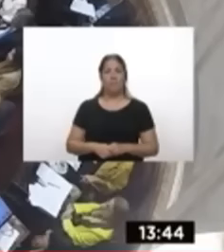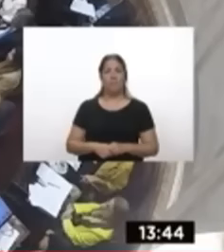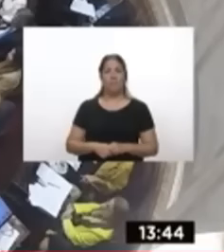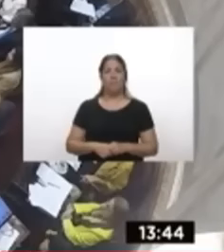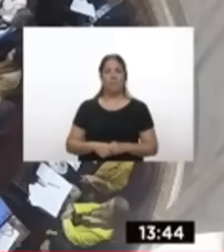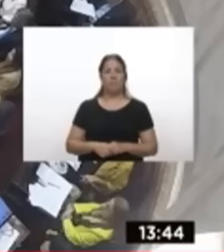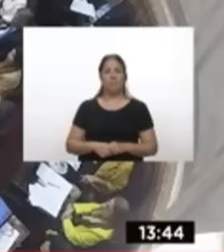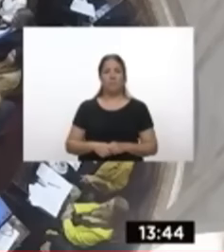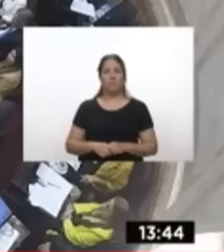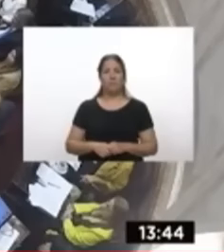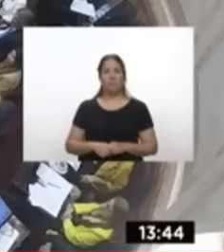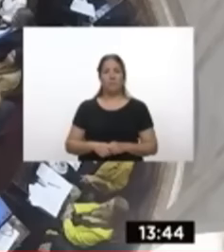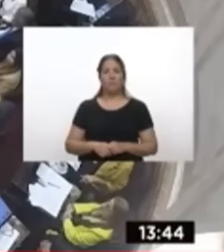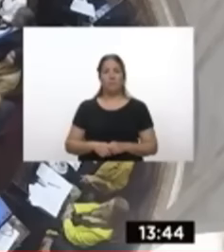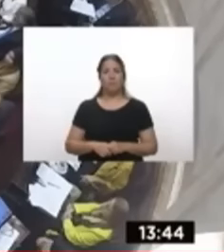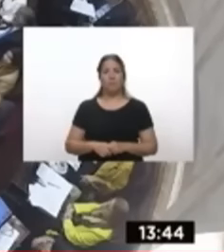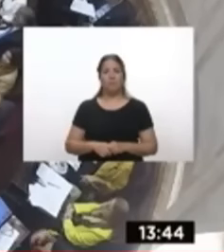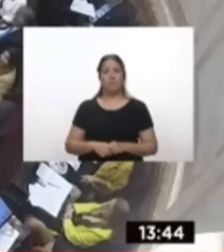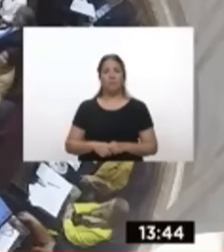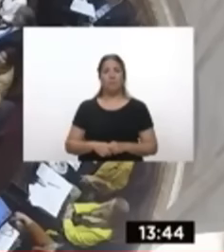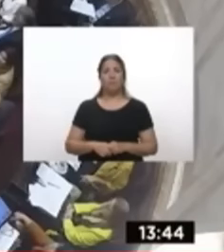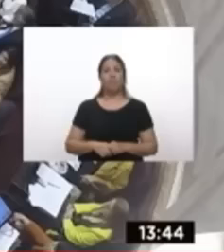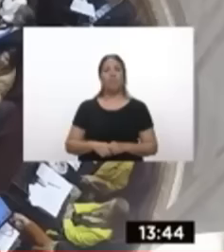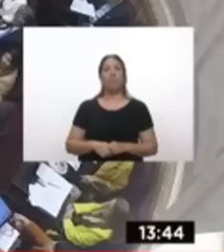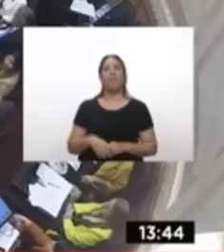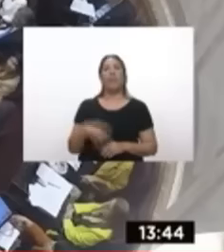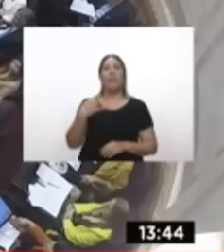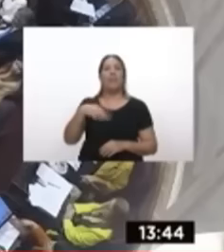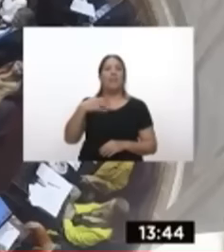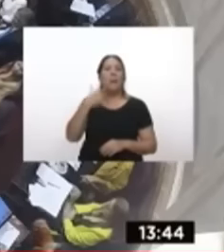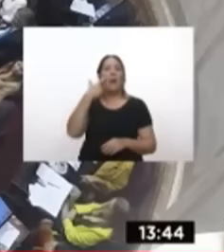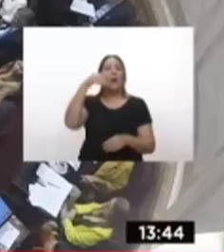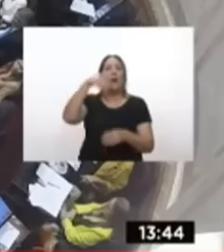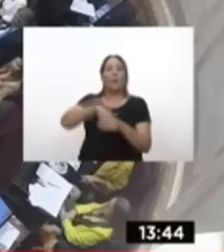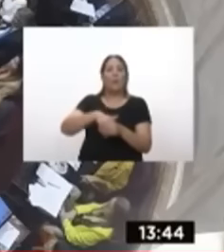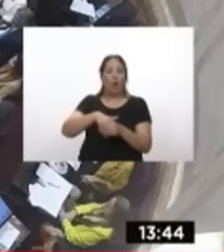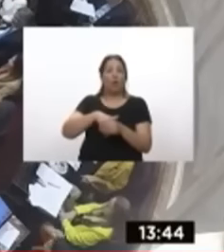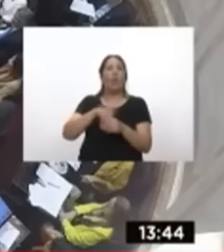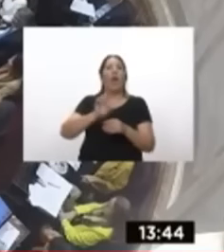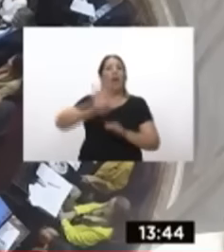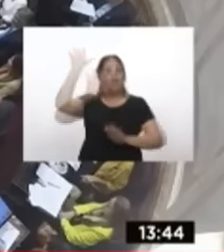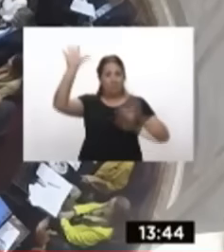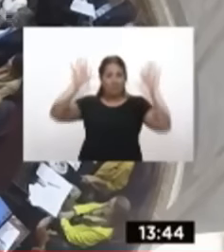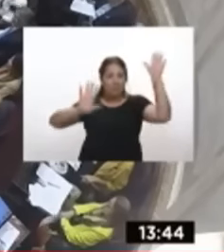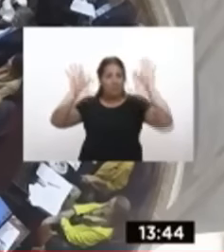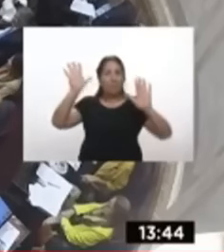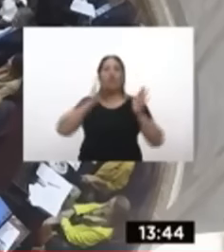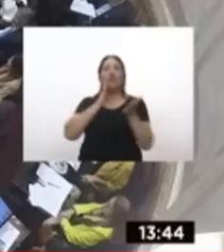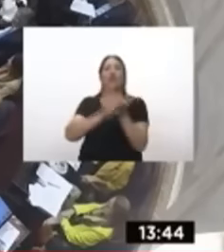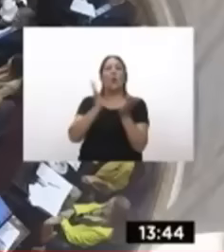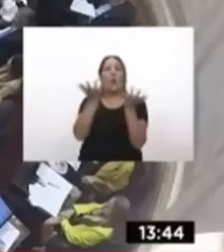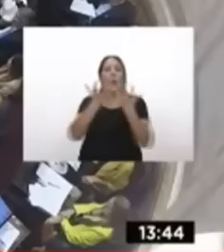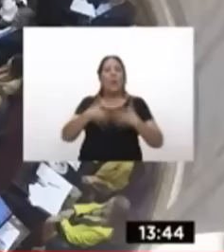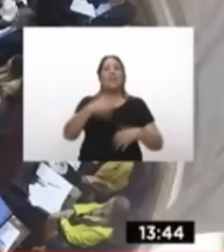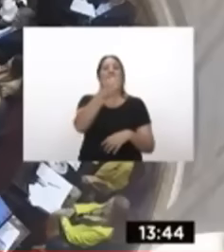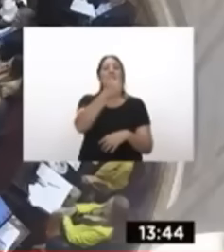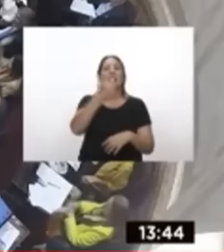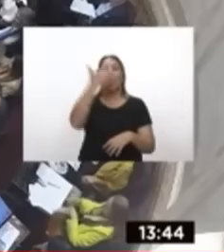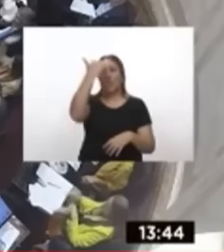una votación, digamos, normal. Vos lo que tenés que hacer es que se discuta antes en comisiones, y en comisiones se llegue a las